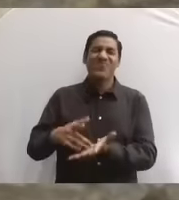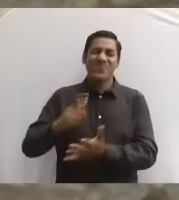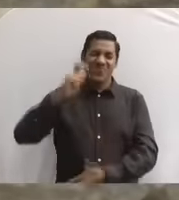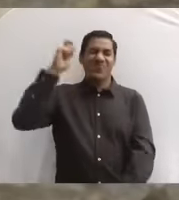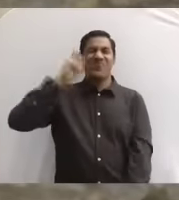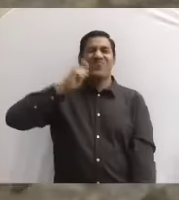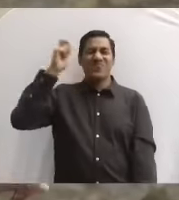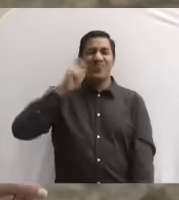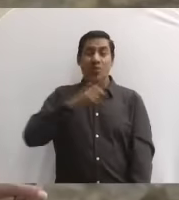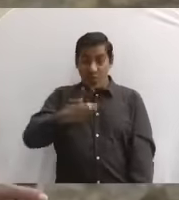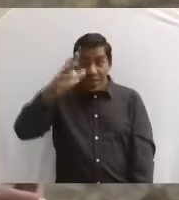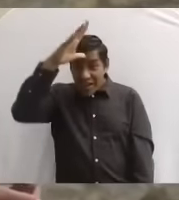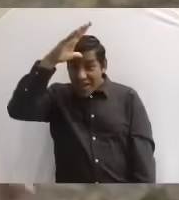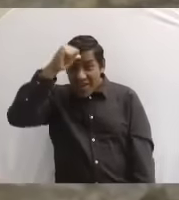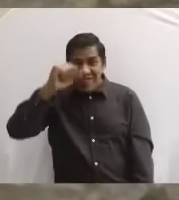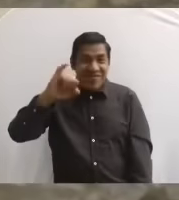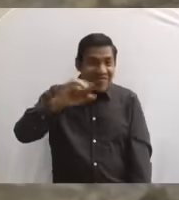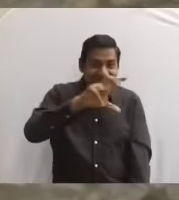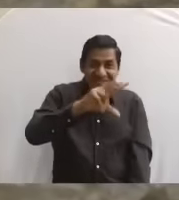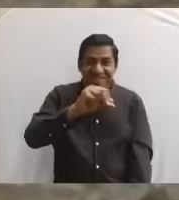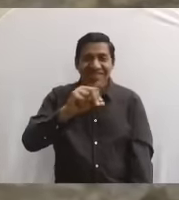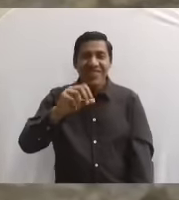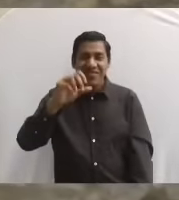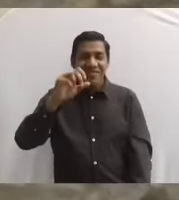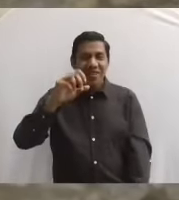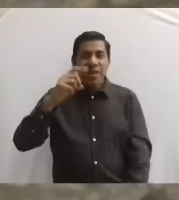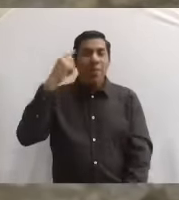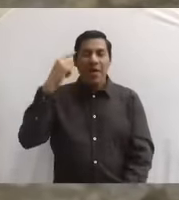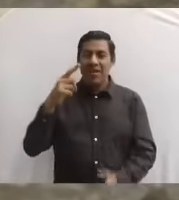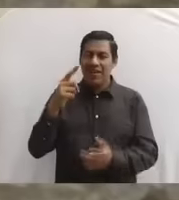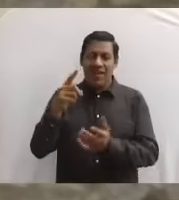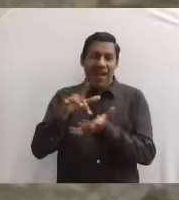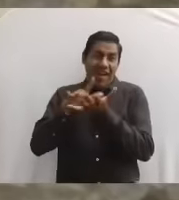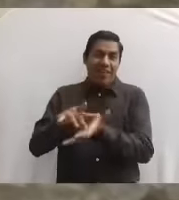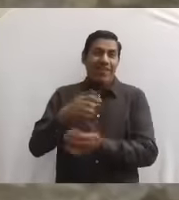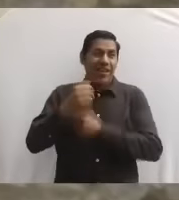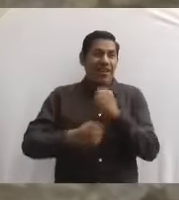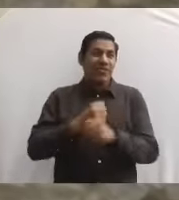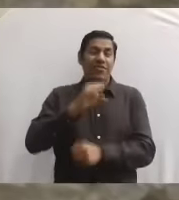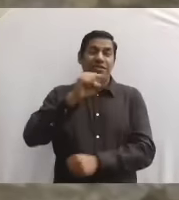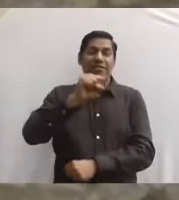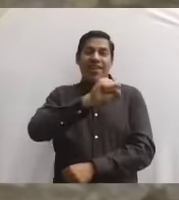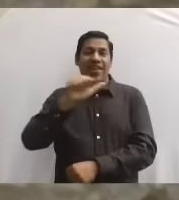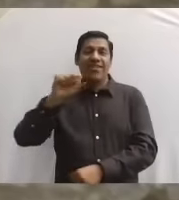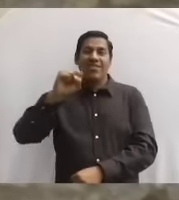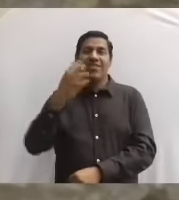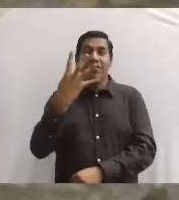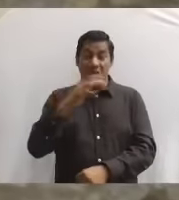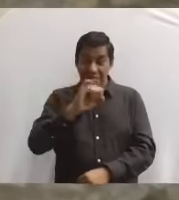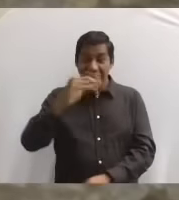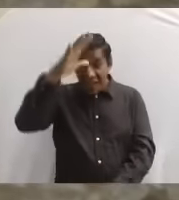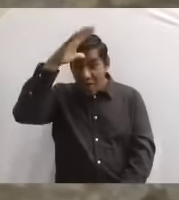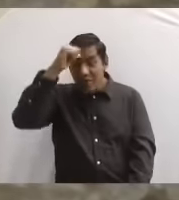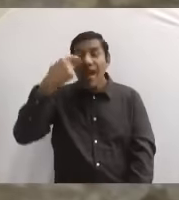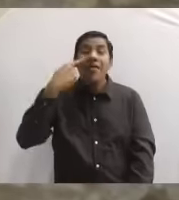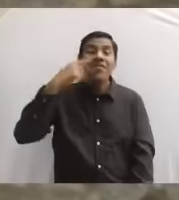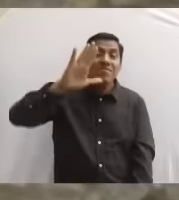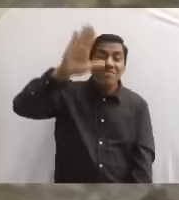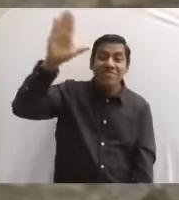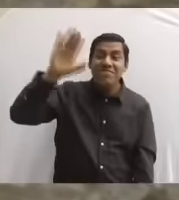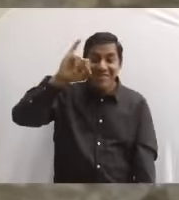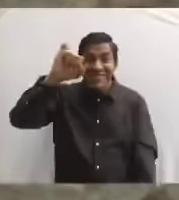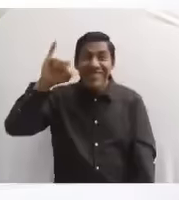¿Quién está de acuerdo en que demos el apoyo de 60 a 64 para las mujeres? A ver, levante la